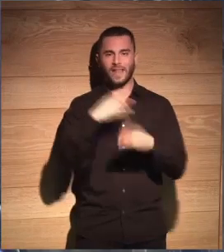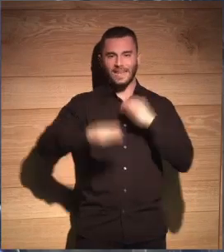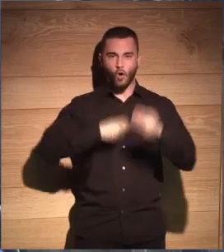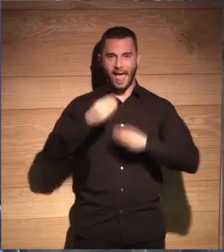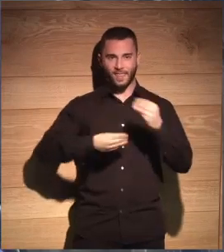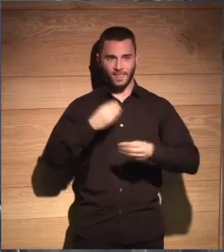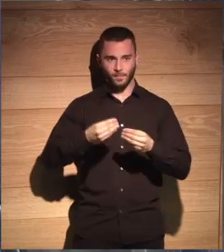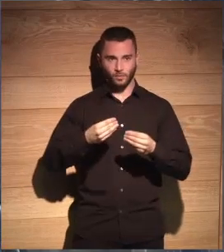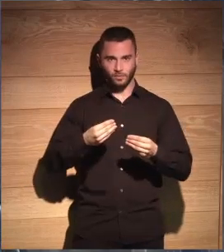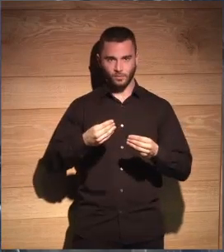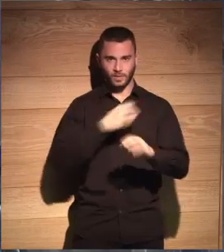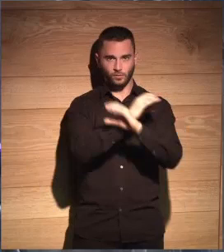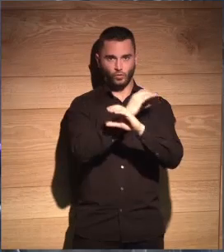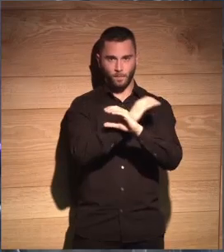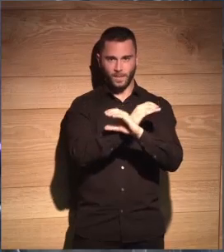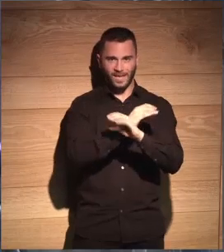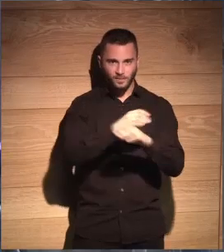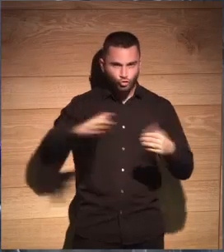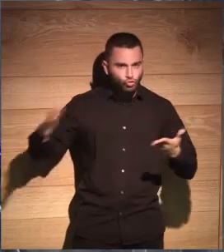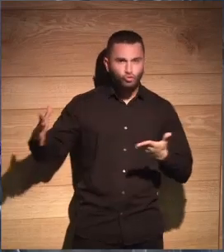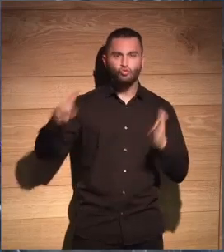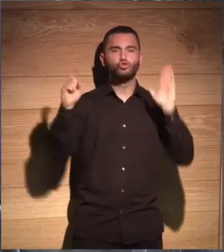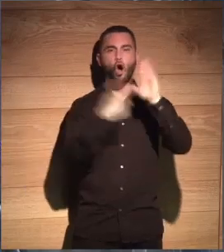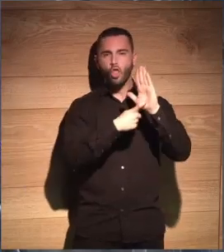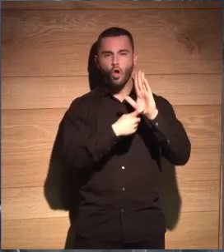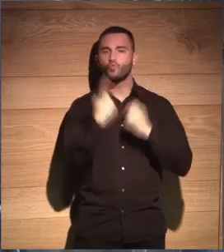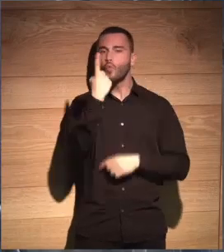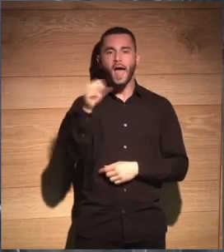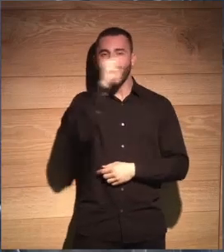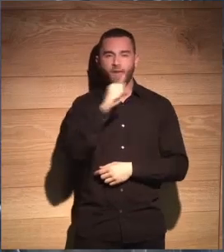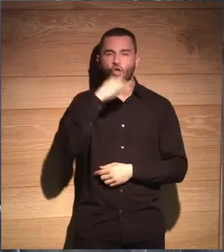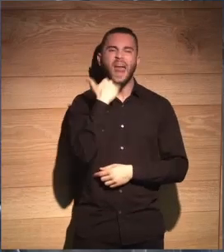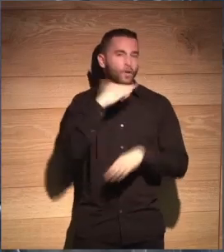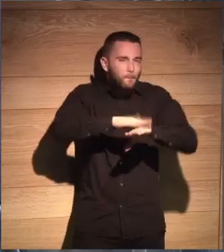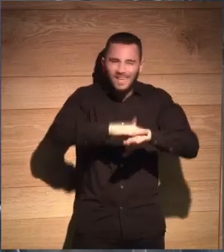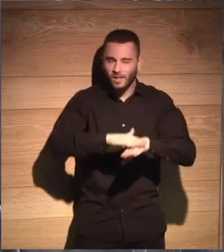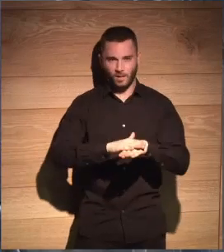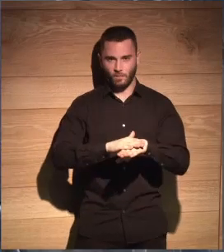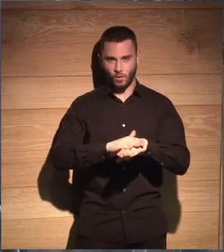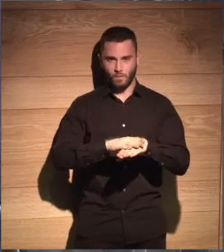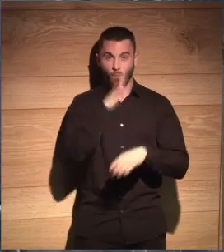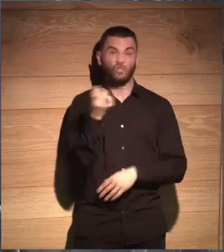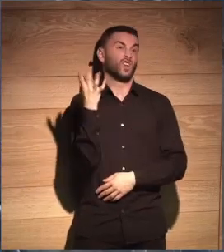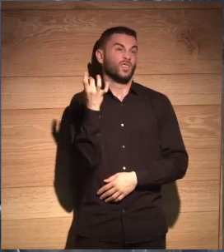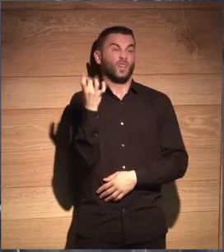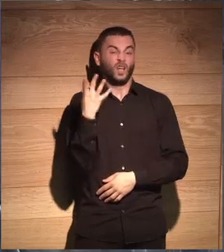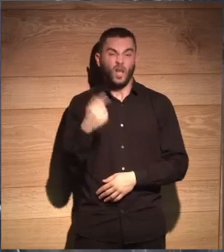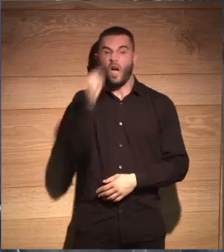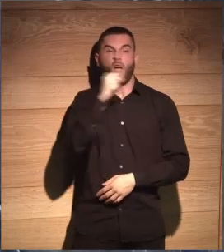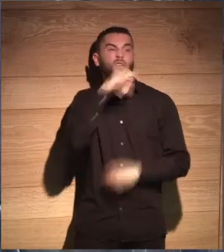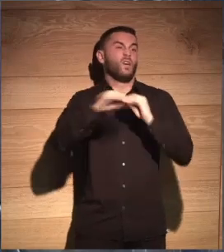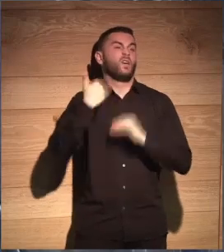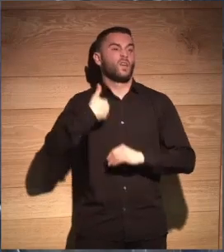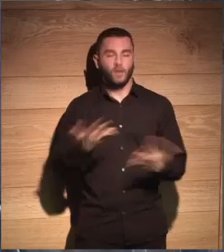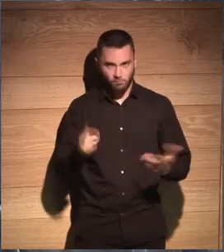que todos los álbumes por lo menos tengan una canción y además que no por hacer la tontería, ya hemos metido la canción,